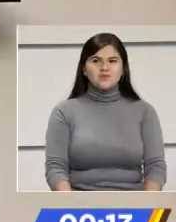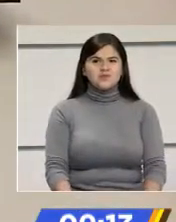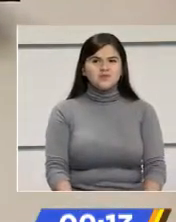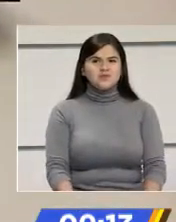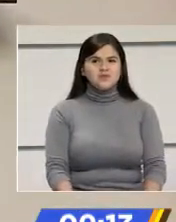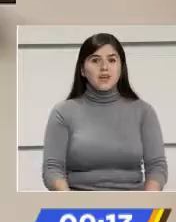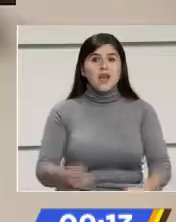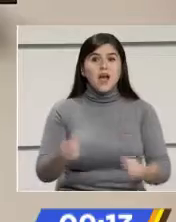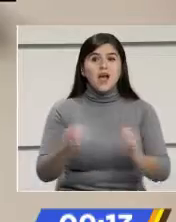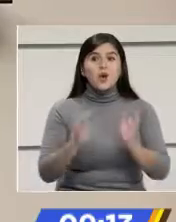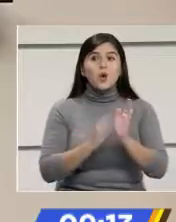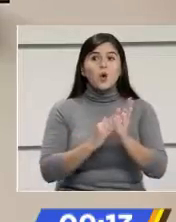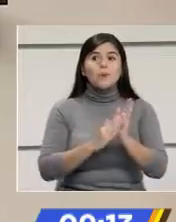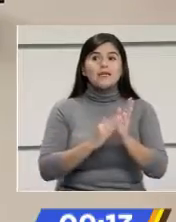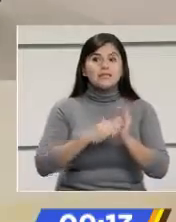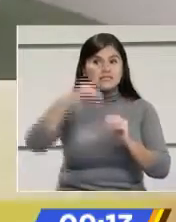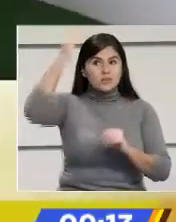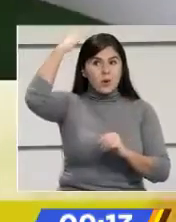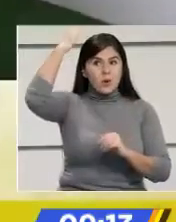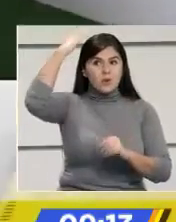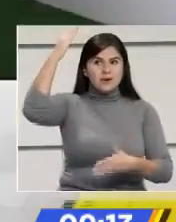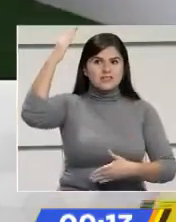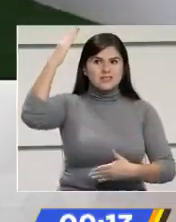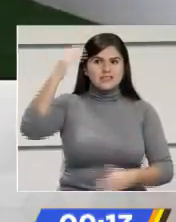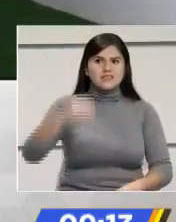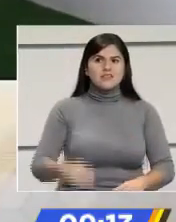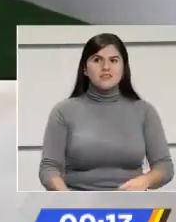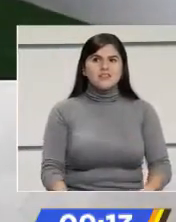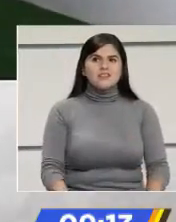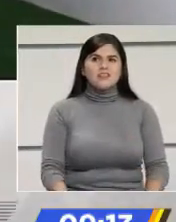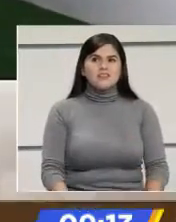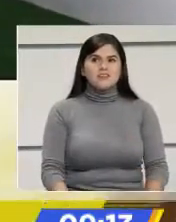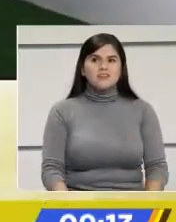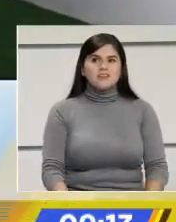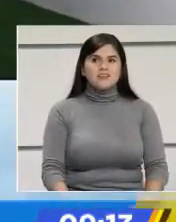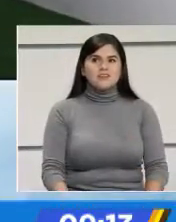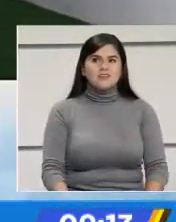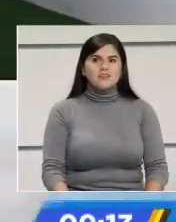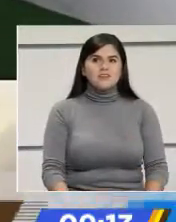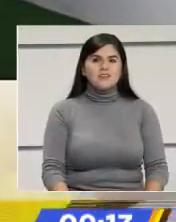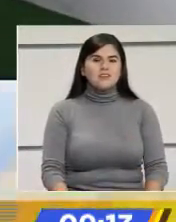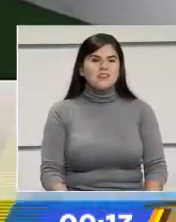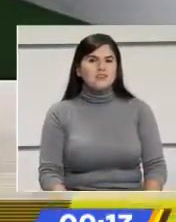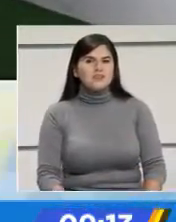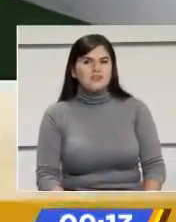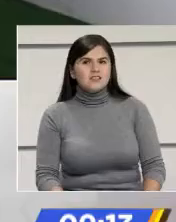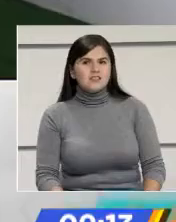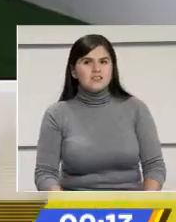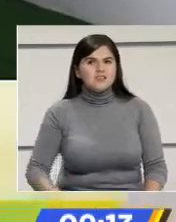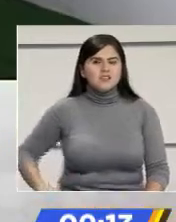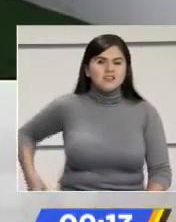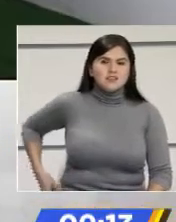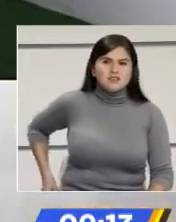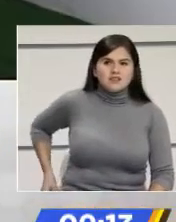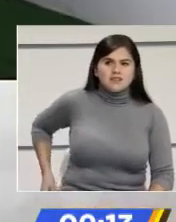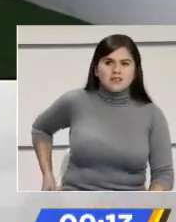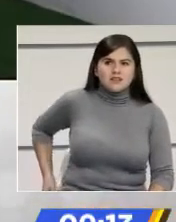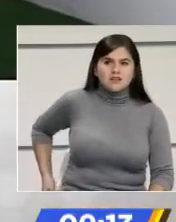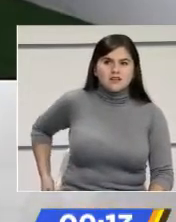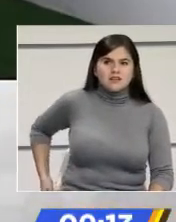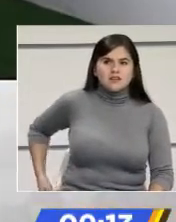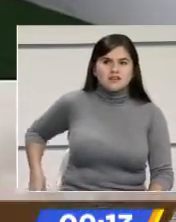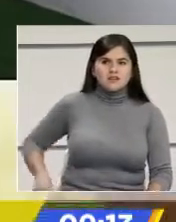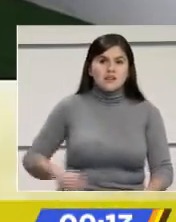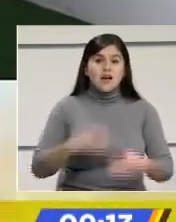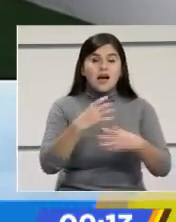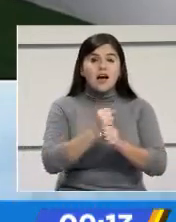Y vueltecitos. Sí, golpecitos y vueltecitos. Golpecitos y golpecitos, así está bien. También, allá los niños y las niñas con toda la familia. Ajá. Muy